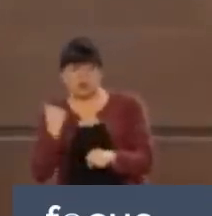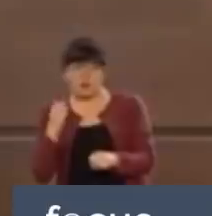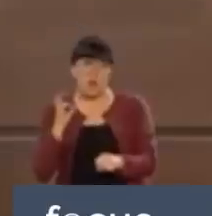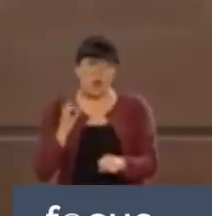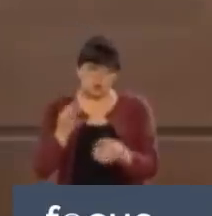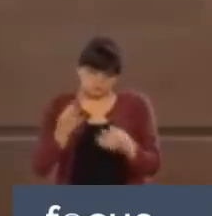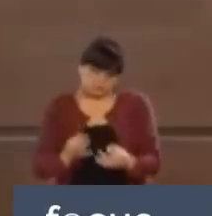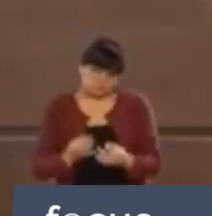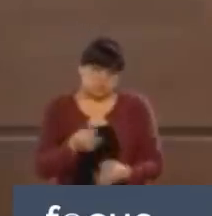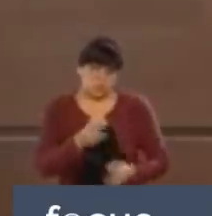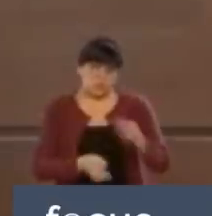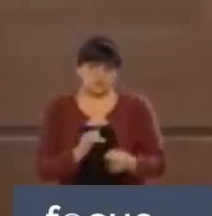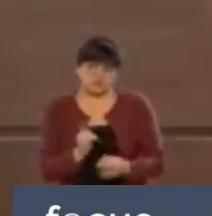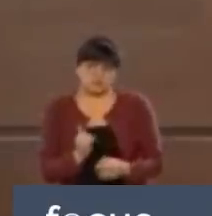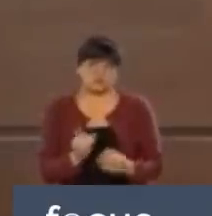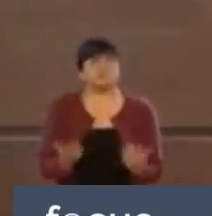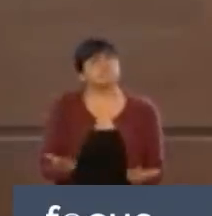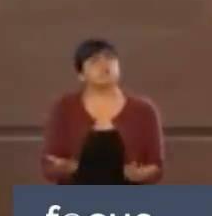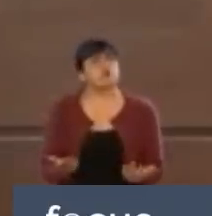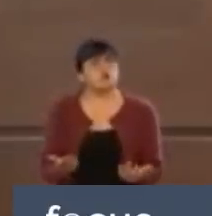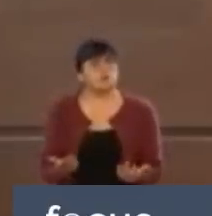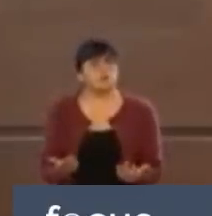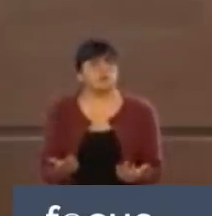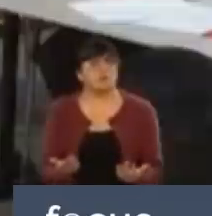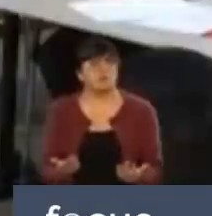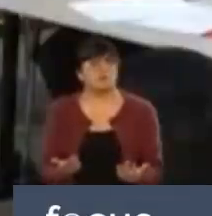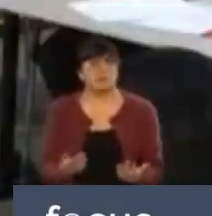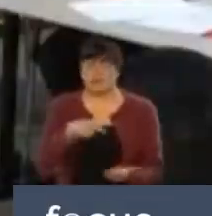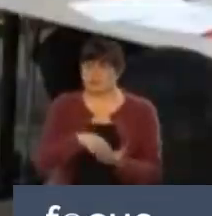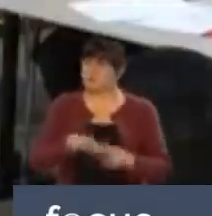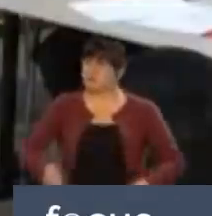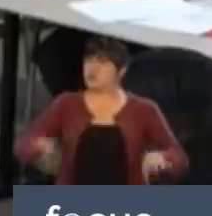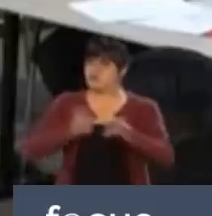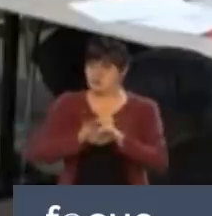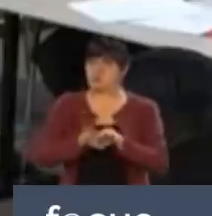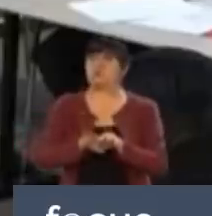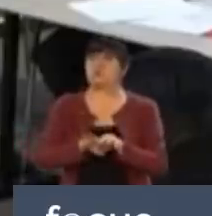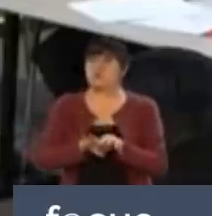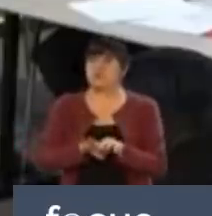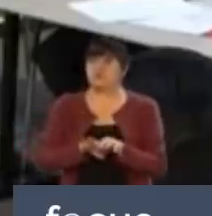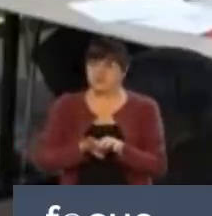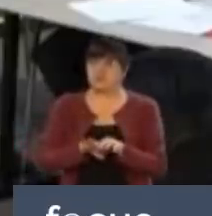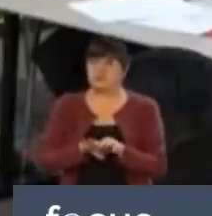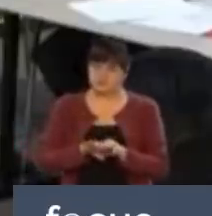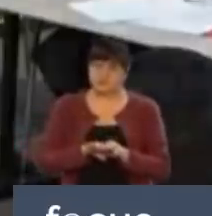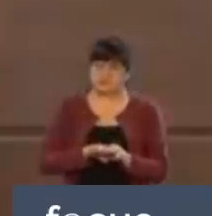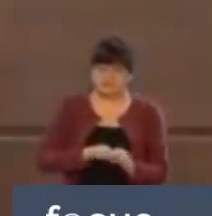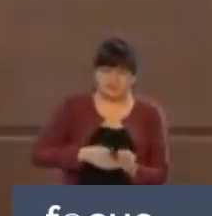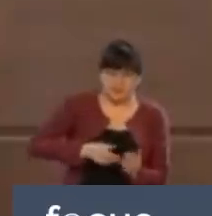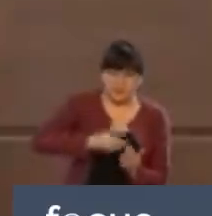Debe, por definición, quedárselo en conocimiento de control preferente la Procuraduría General de la